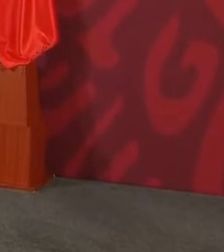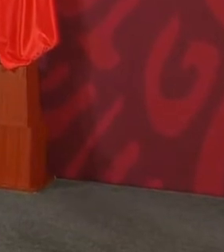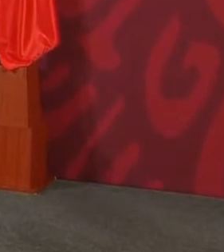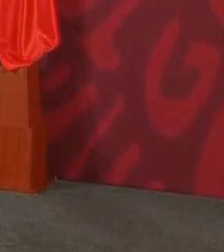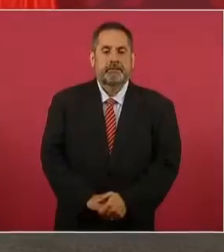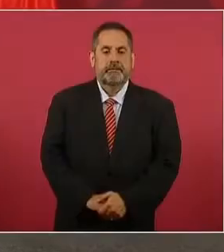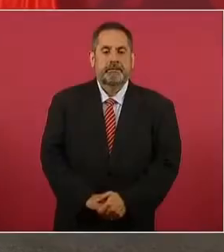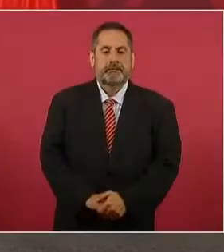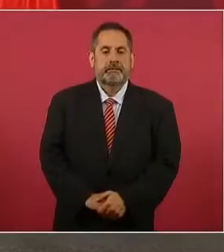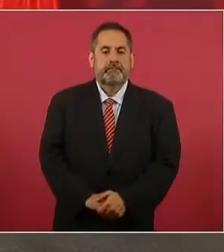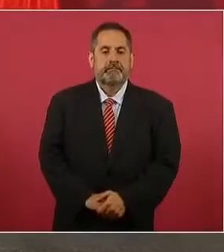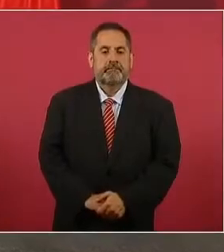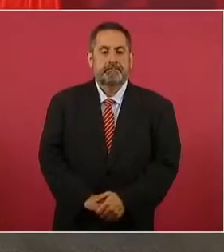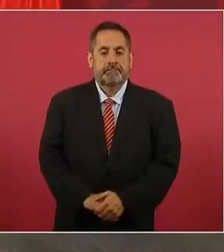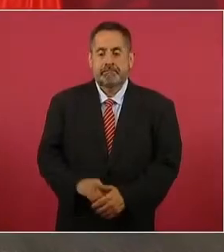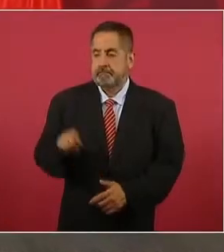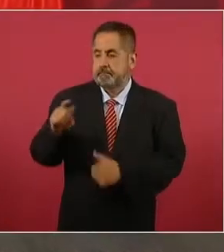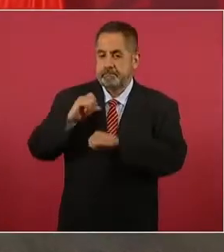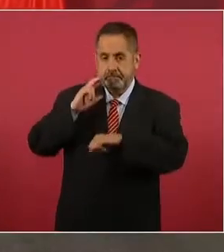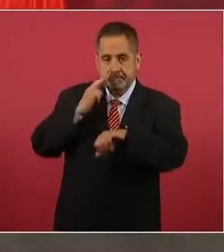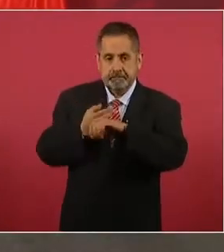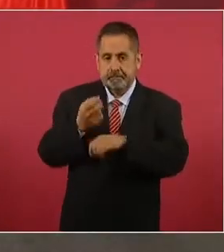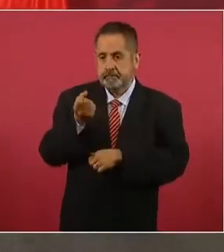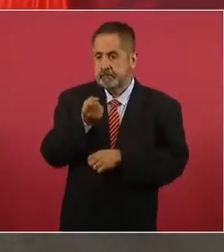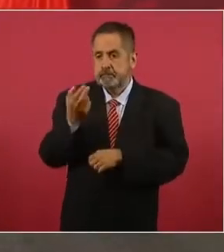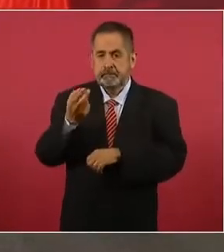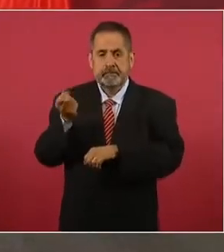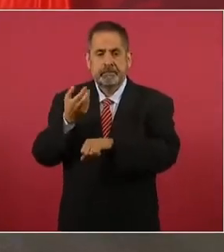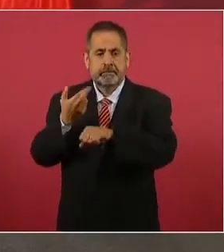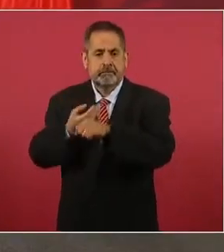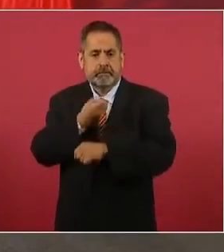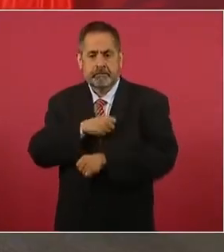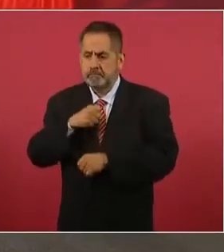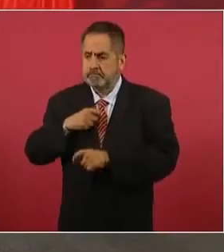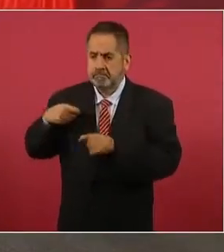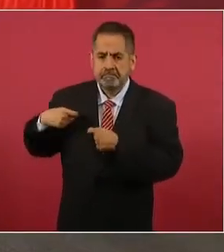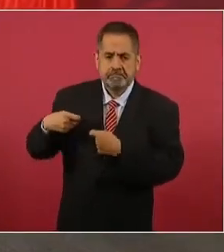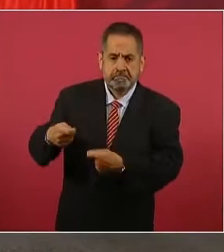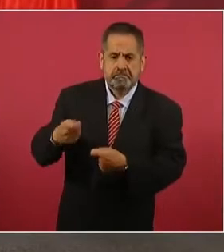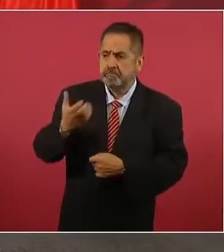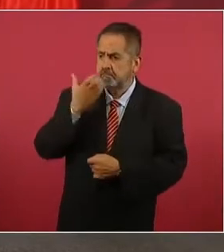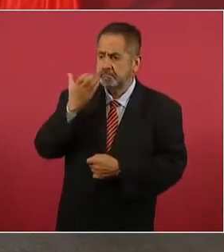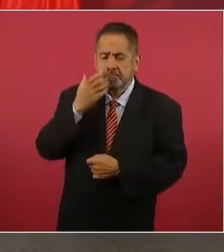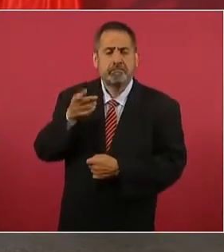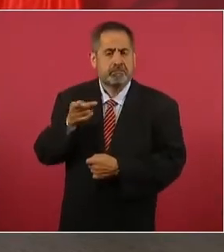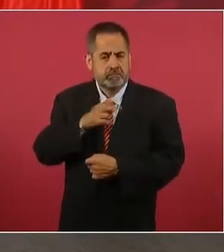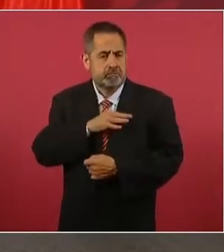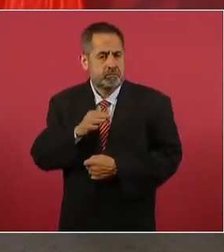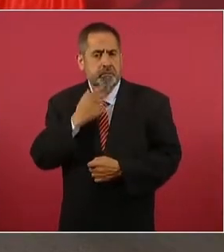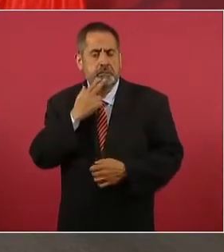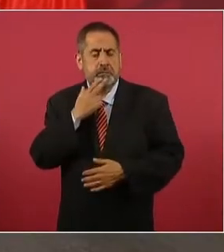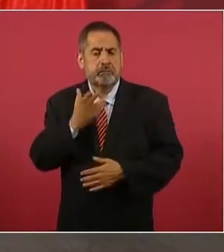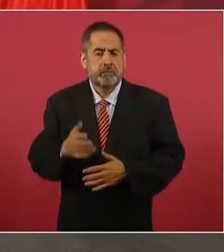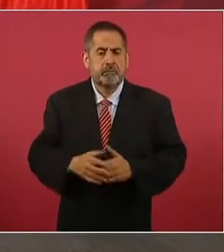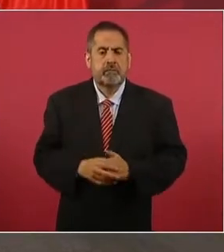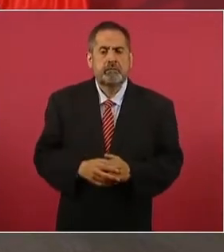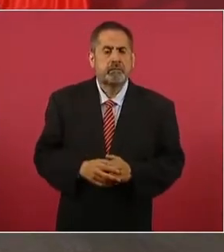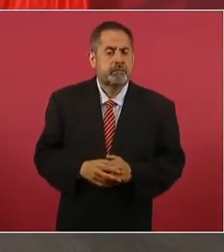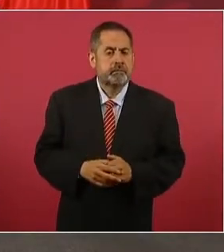tarea de la Secretaría de Salud. No sé si quieras aportar algo tú sobre esto, de cómo